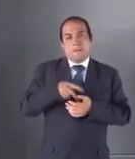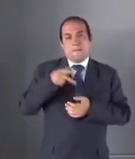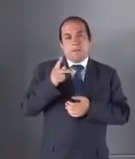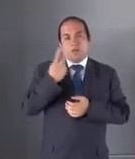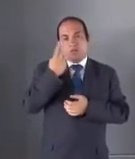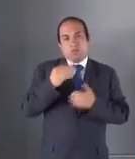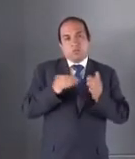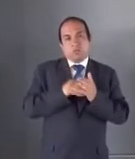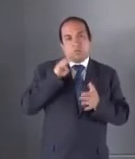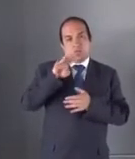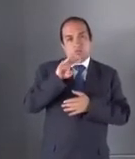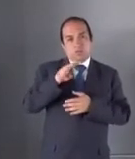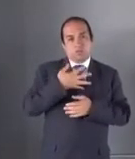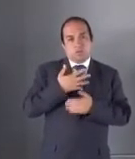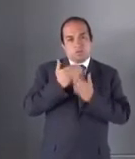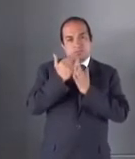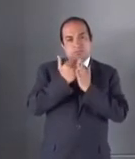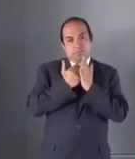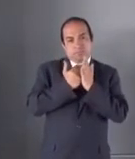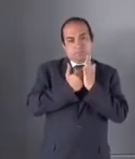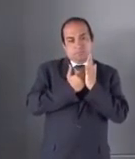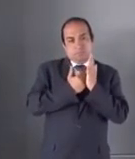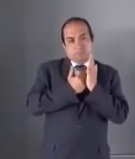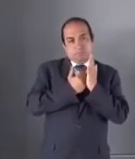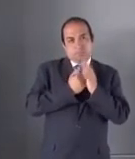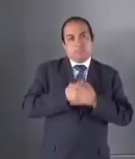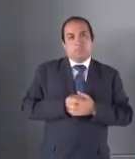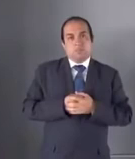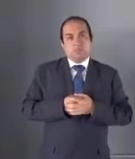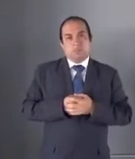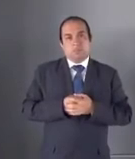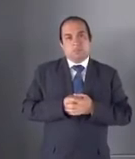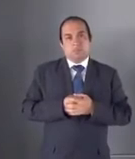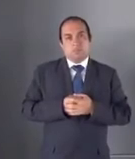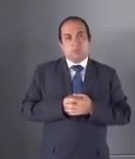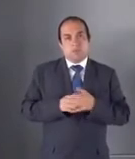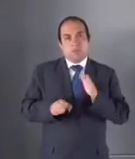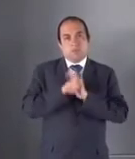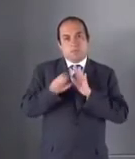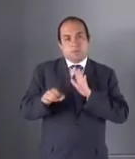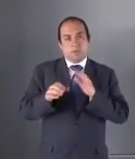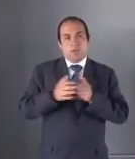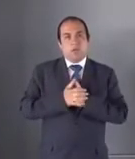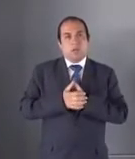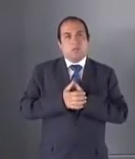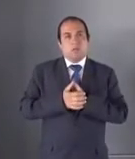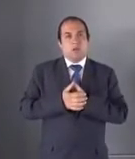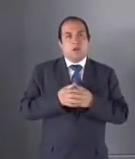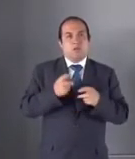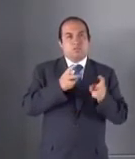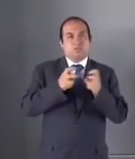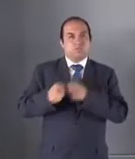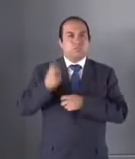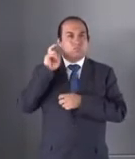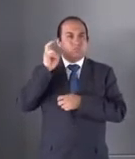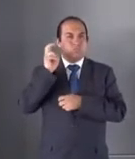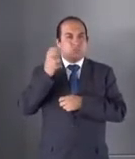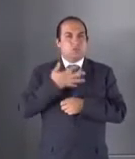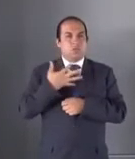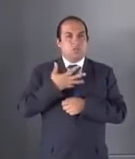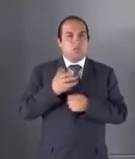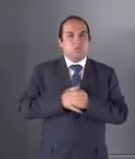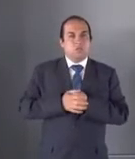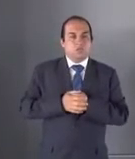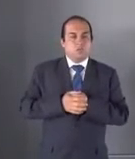2019 estamos por debajo prácticamente en todos los delitos. Por ejemplo, en robo a microbús, nosotros recibimos la ciudad con cerca de 10